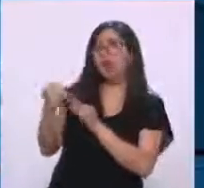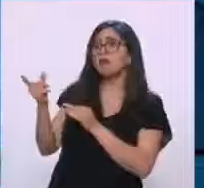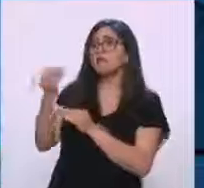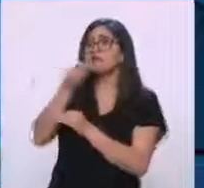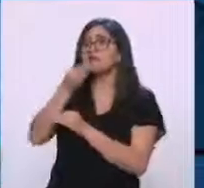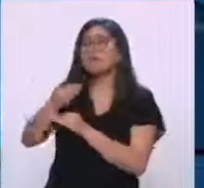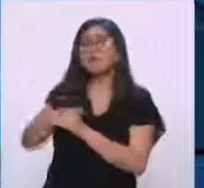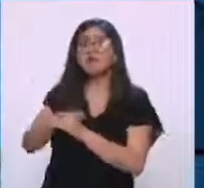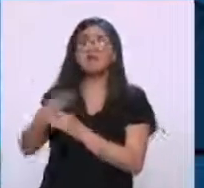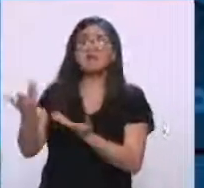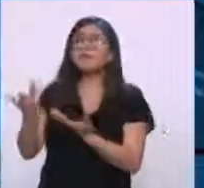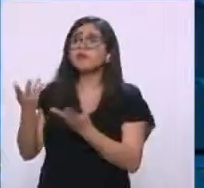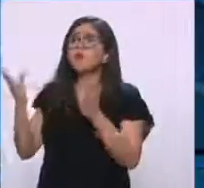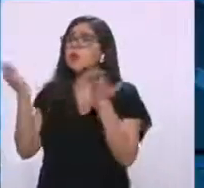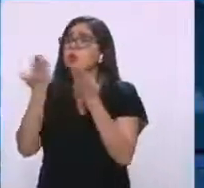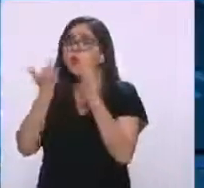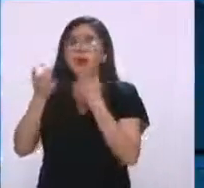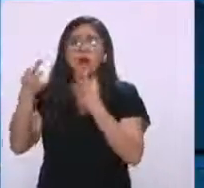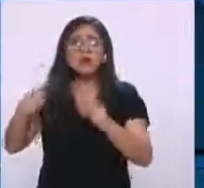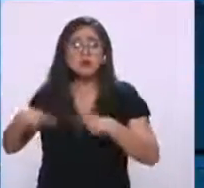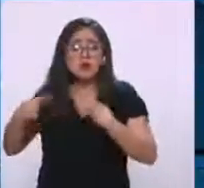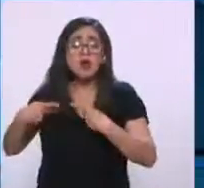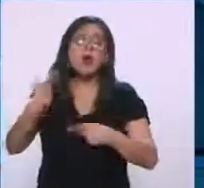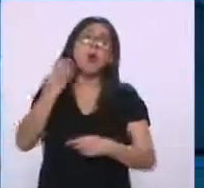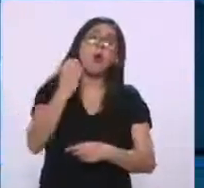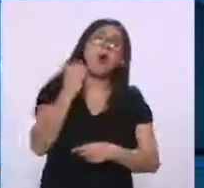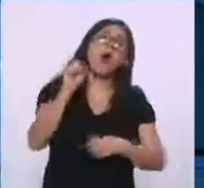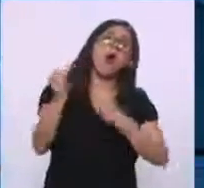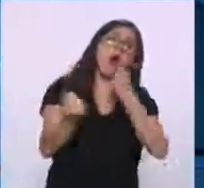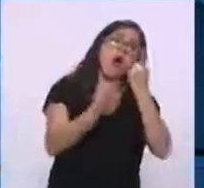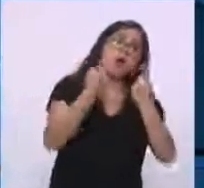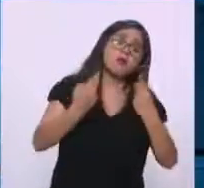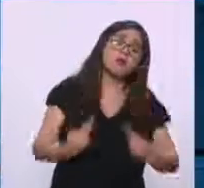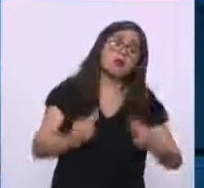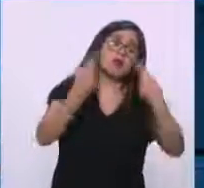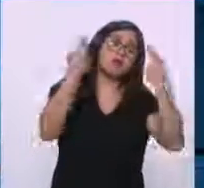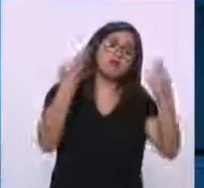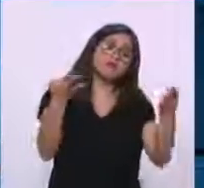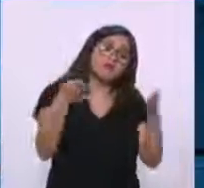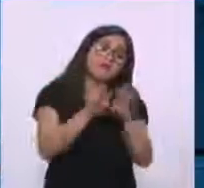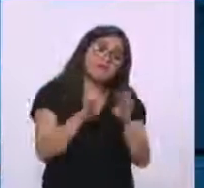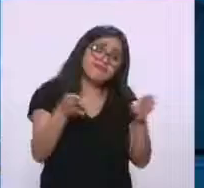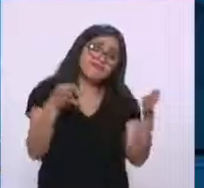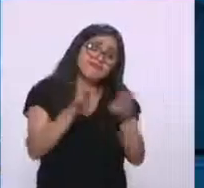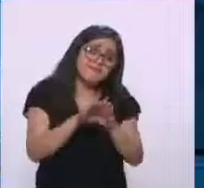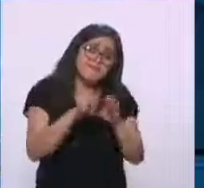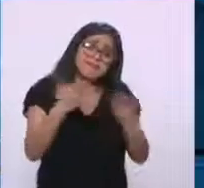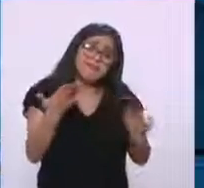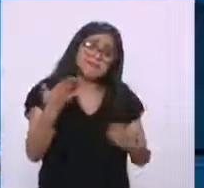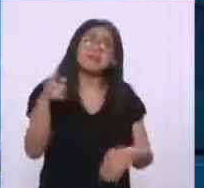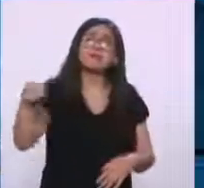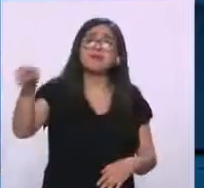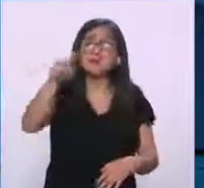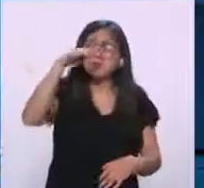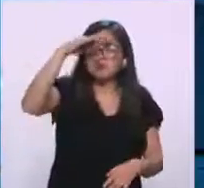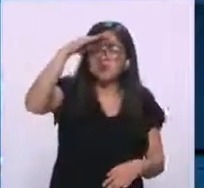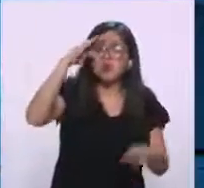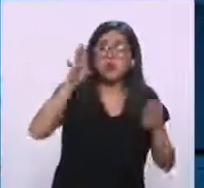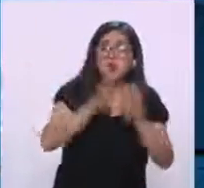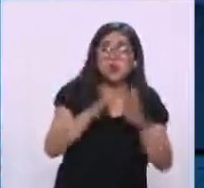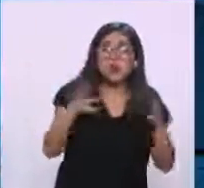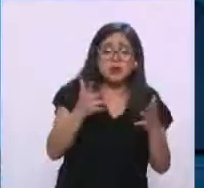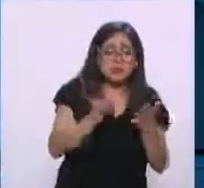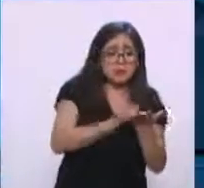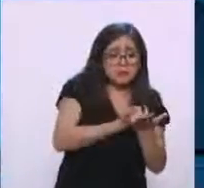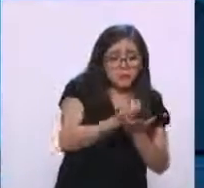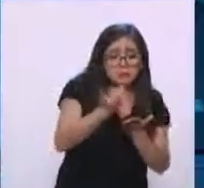suspender desgraciadamente actividades o que se encuentran en el sector informal y que no reciben ingresos puedan gastar en esas mismas micro y pequeñas